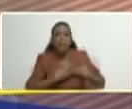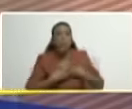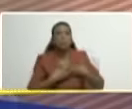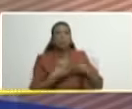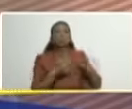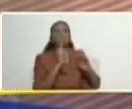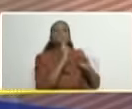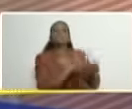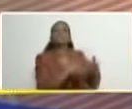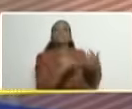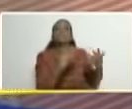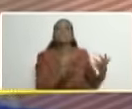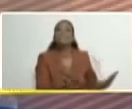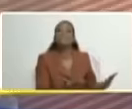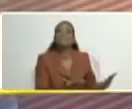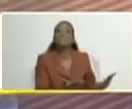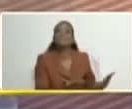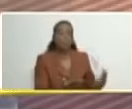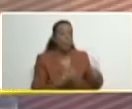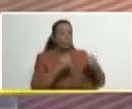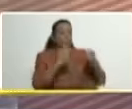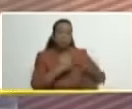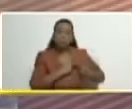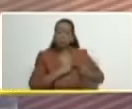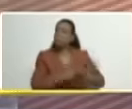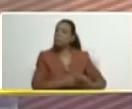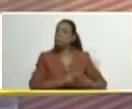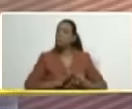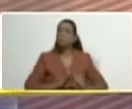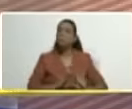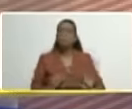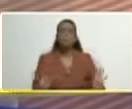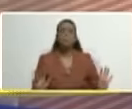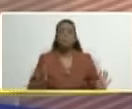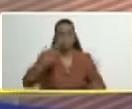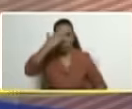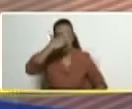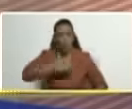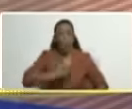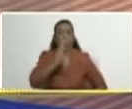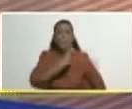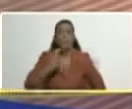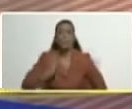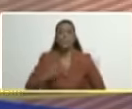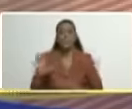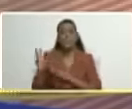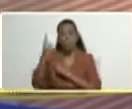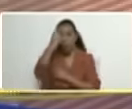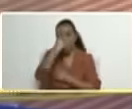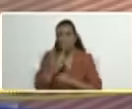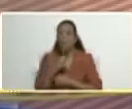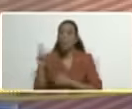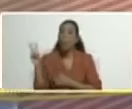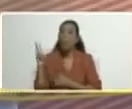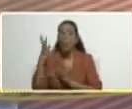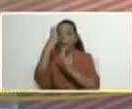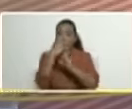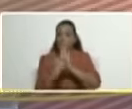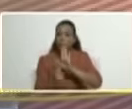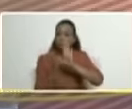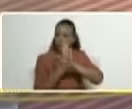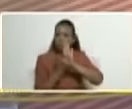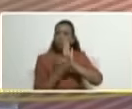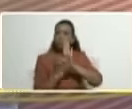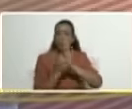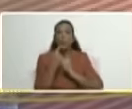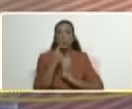norteamericano con la mayor voluntad, con el mayor compromiso y con el ejemplo, porque